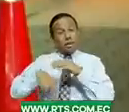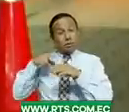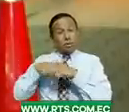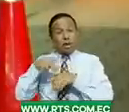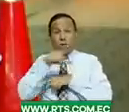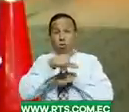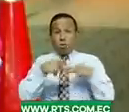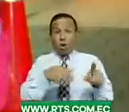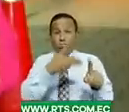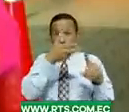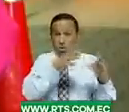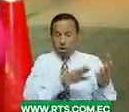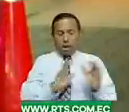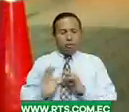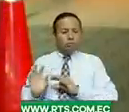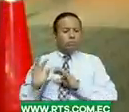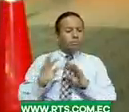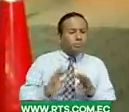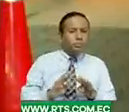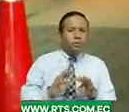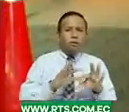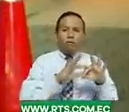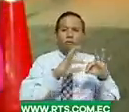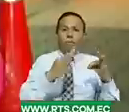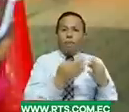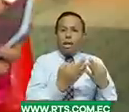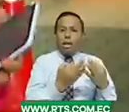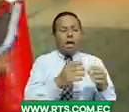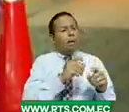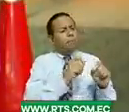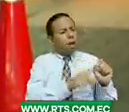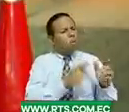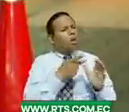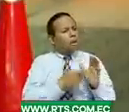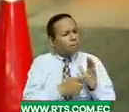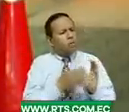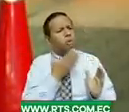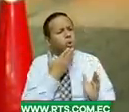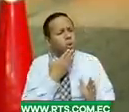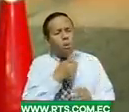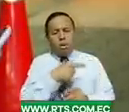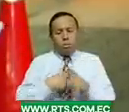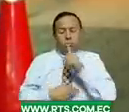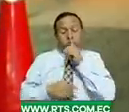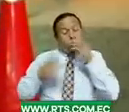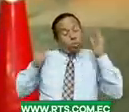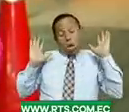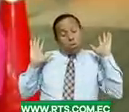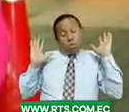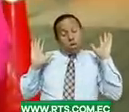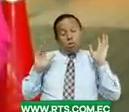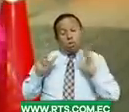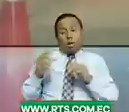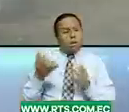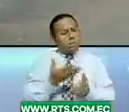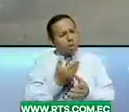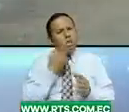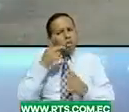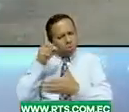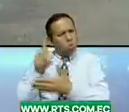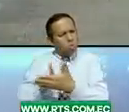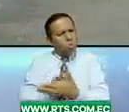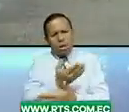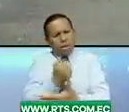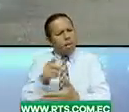que se investigue el hecho violento, en este caso y en muchos más. Una cosa que decía el coronel Castillo también es que en todas